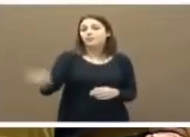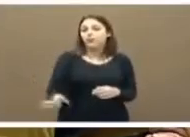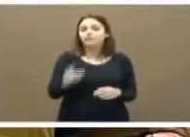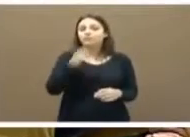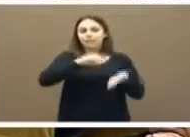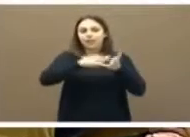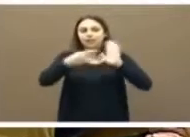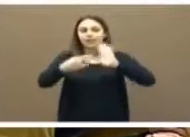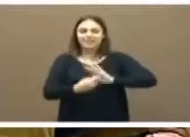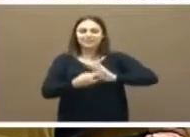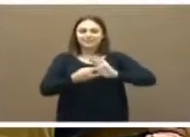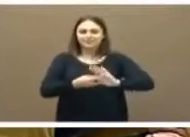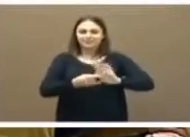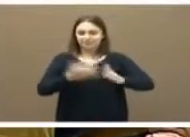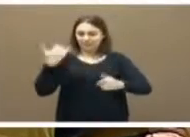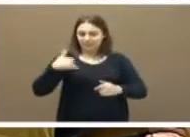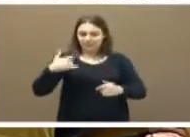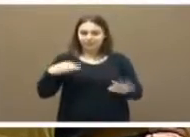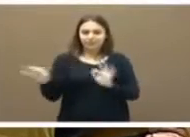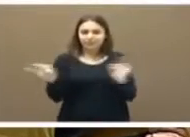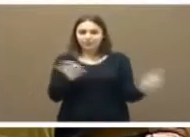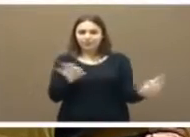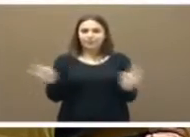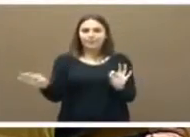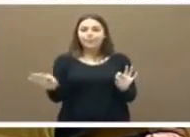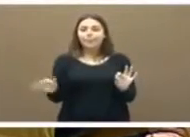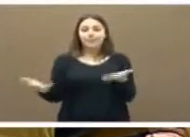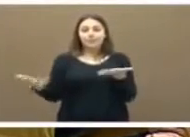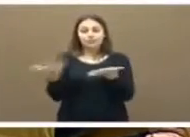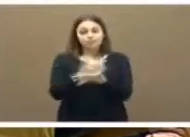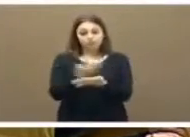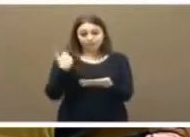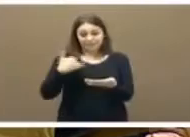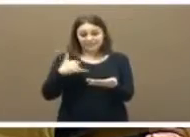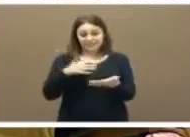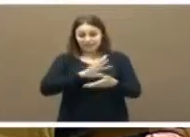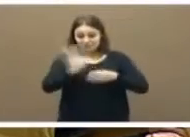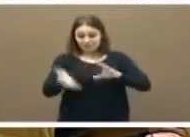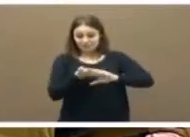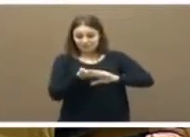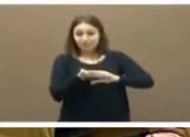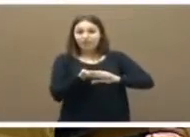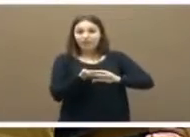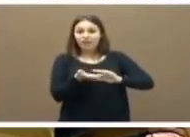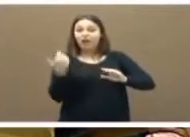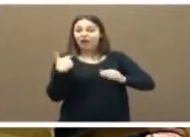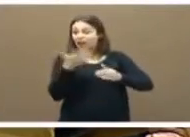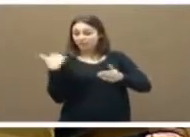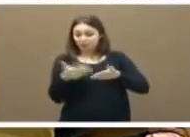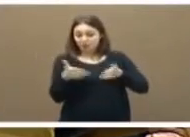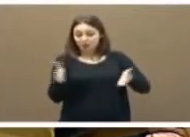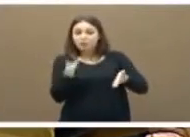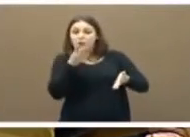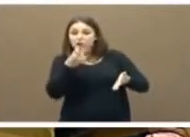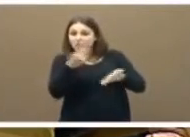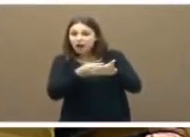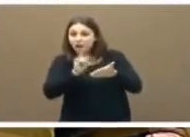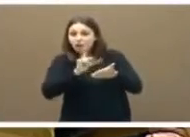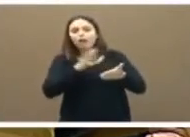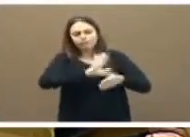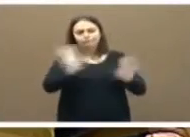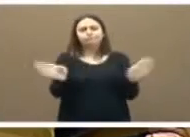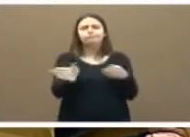Mire, medidas que se han tomado ya. Se han cerrado todos los expedientes administrativos que estaban abiertos por impago. Si el expediente estaba